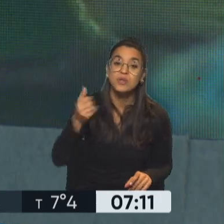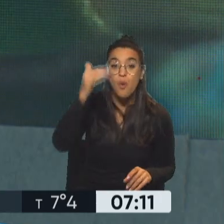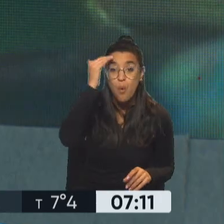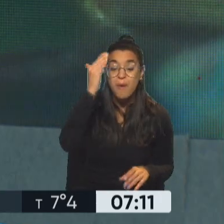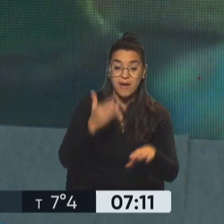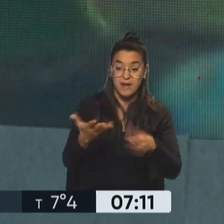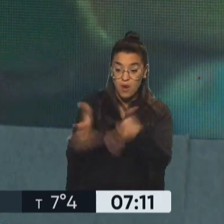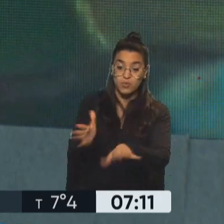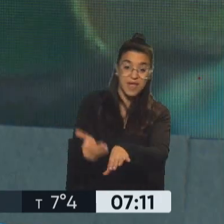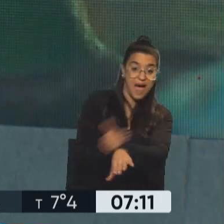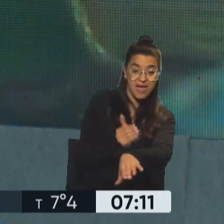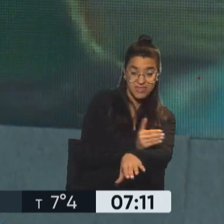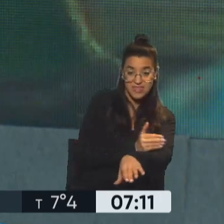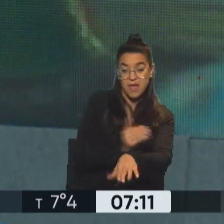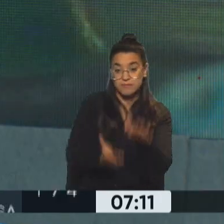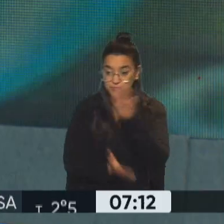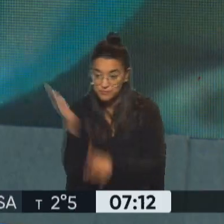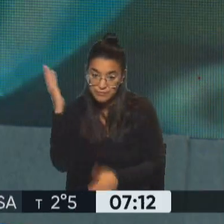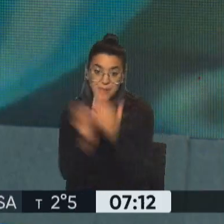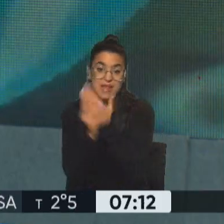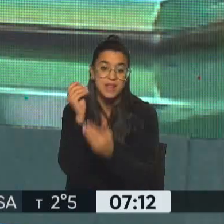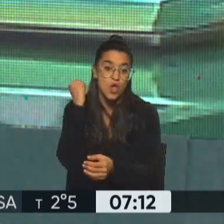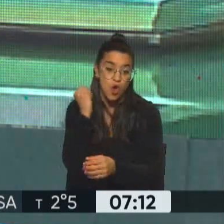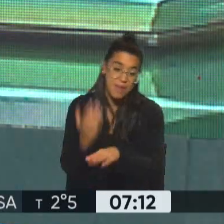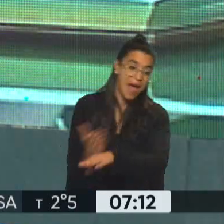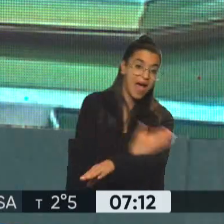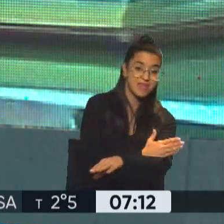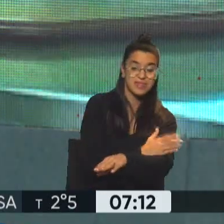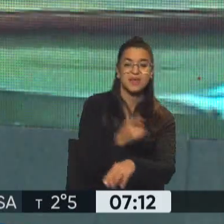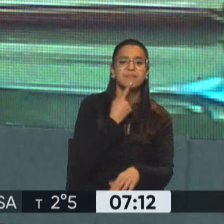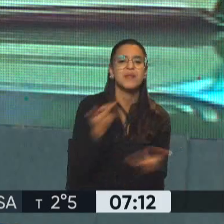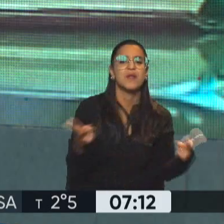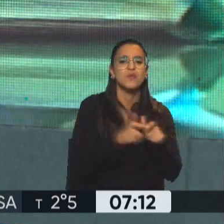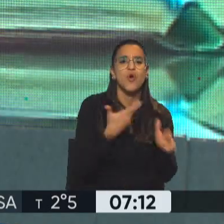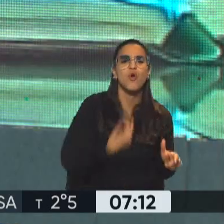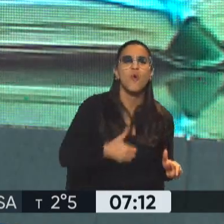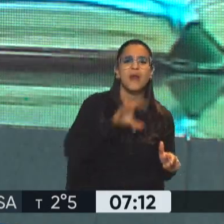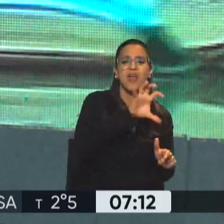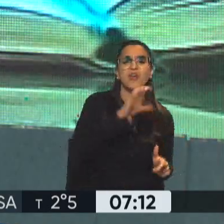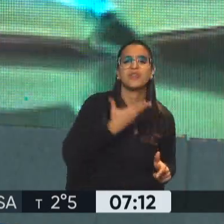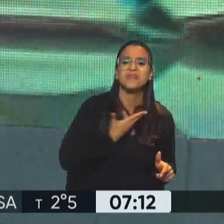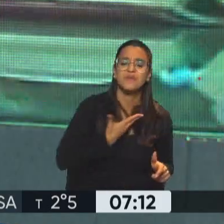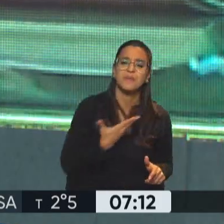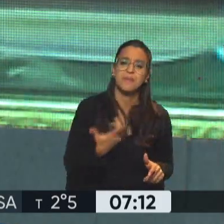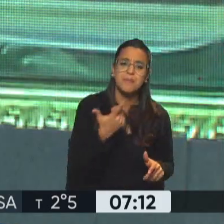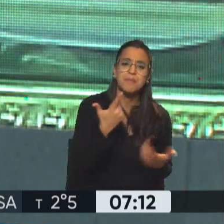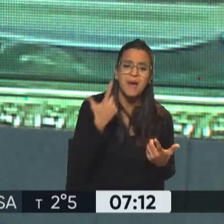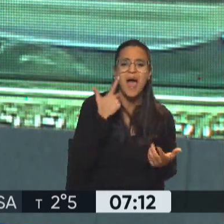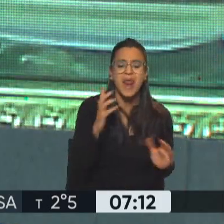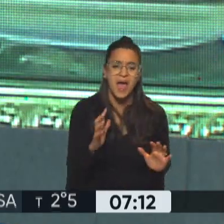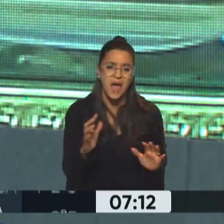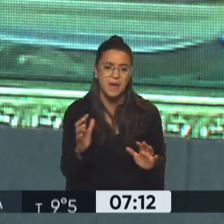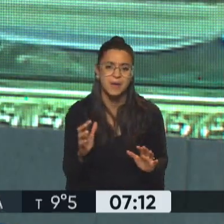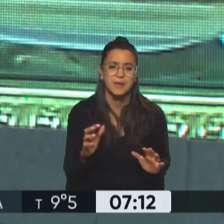renunciar antes de finalmente irse del ministerio de economía se había reunido con el gobernador de santa fe para terminar justamente